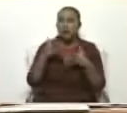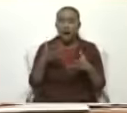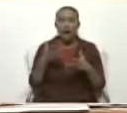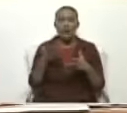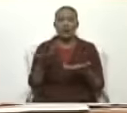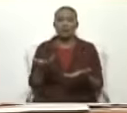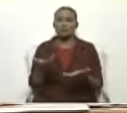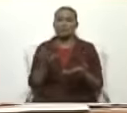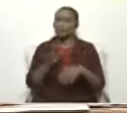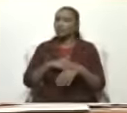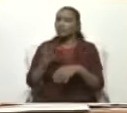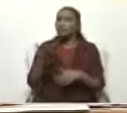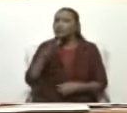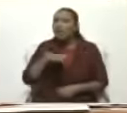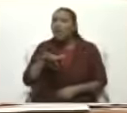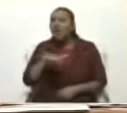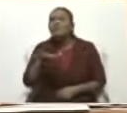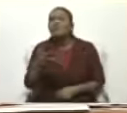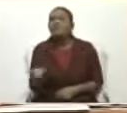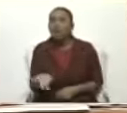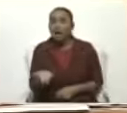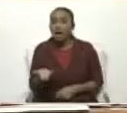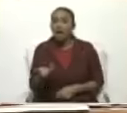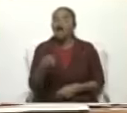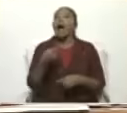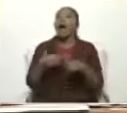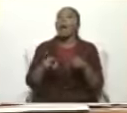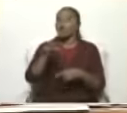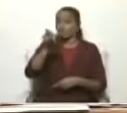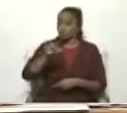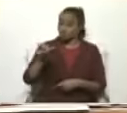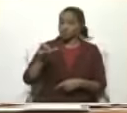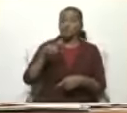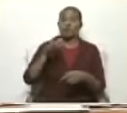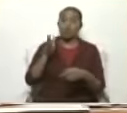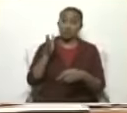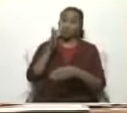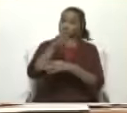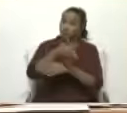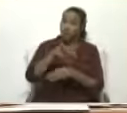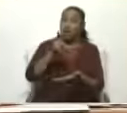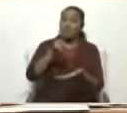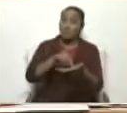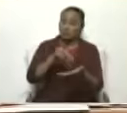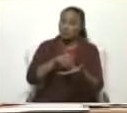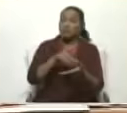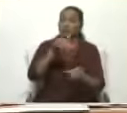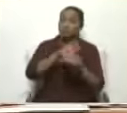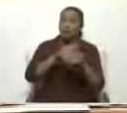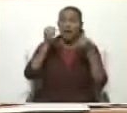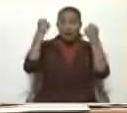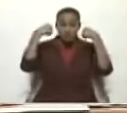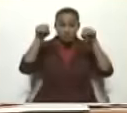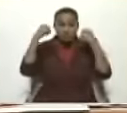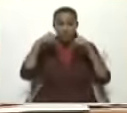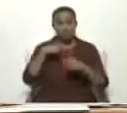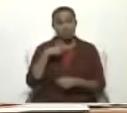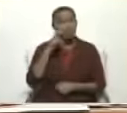iban, ¿dónde están? Ah, pero fueron a votar su gente, qué extraño. Fueron al simulacro algunos de ellos, yo